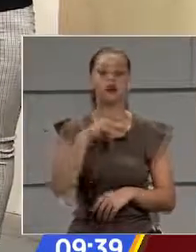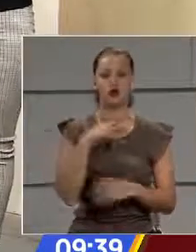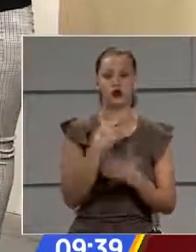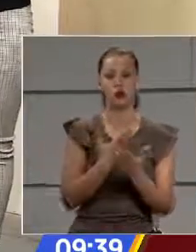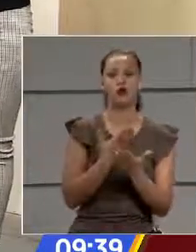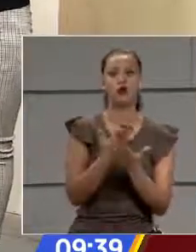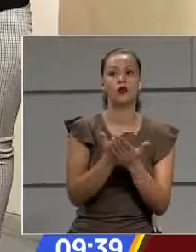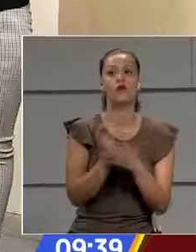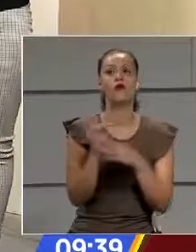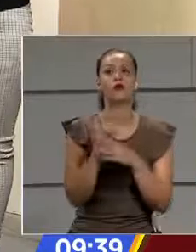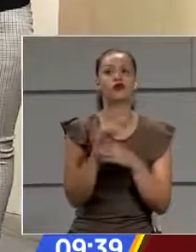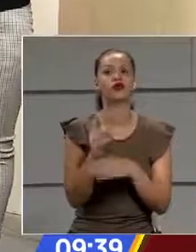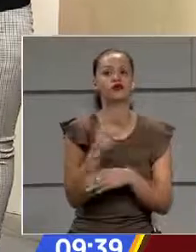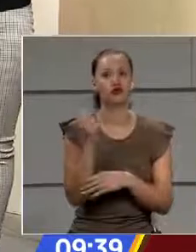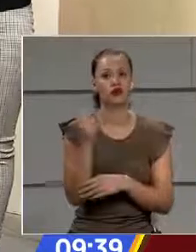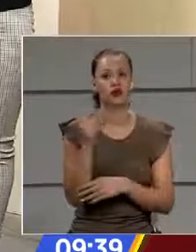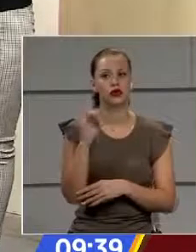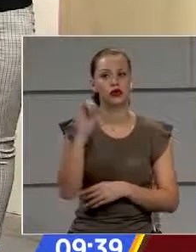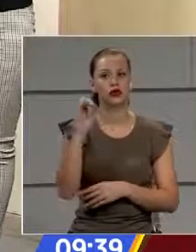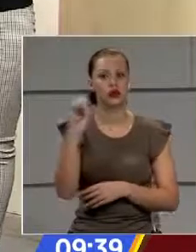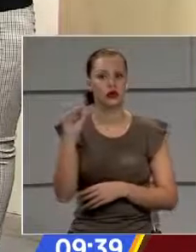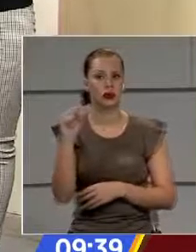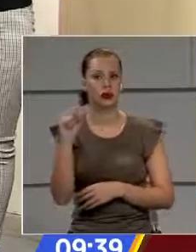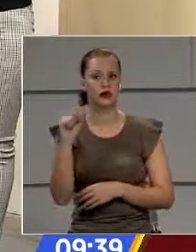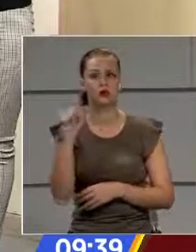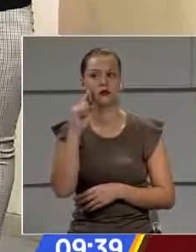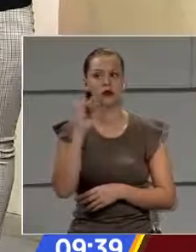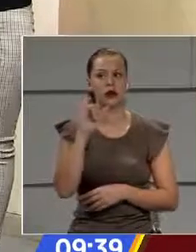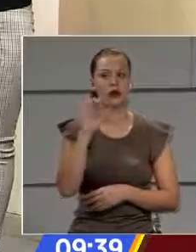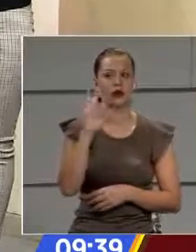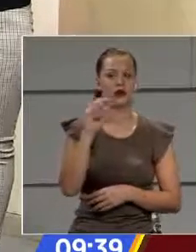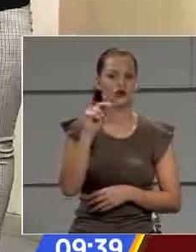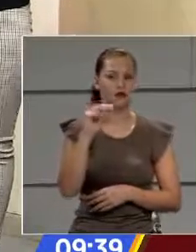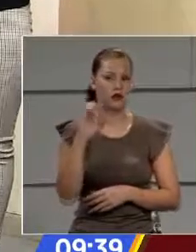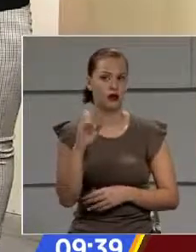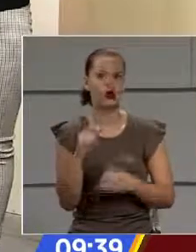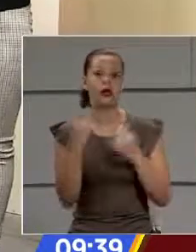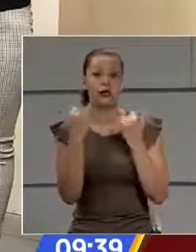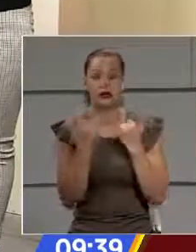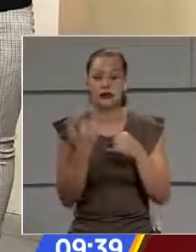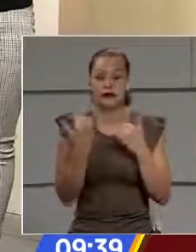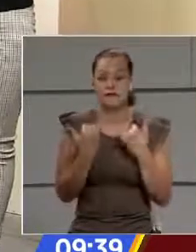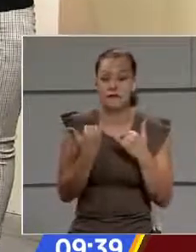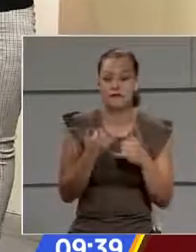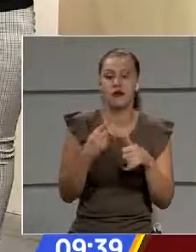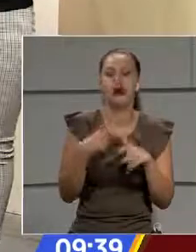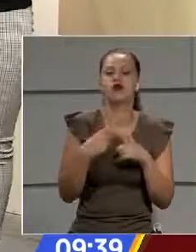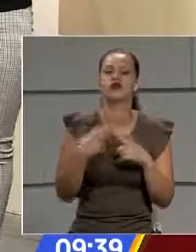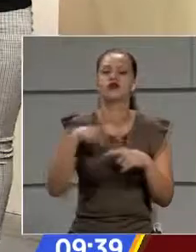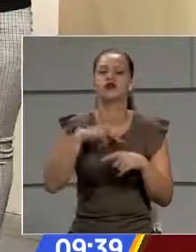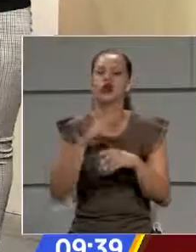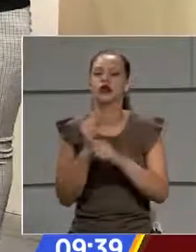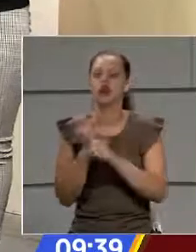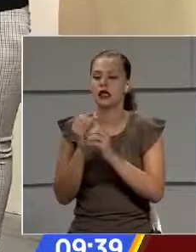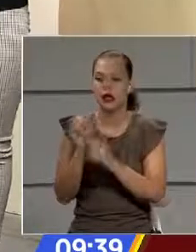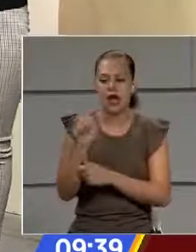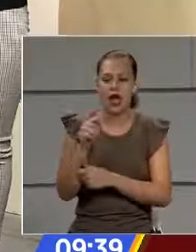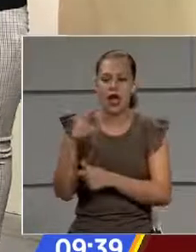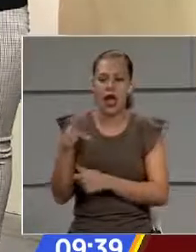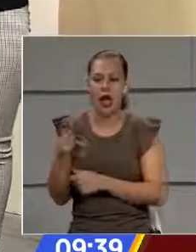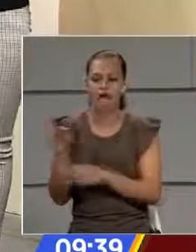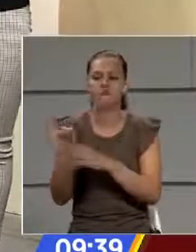proponíamos funciona solamente para iOS, o sea, para iPhone. Uh-huh. Entonces... ya mismo nos vamos a dar la tarea de buscar una aplicación